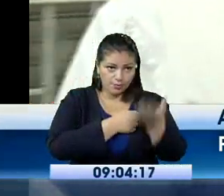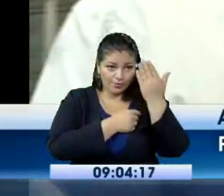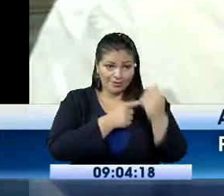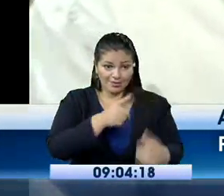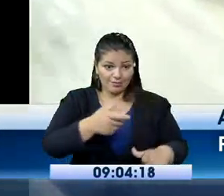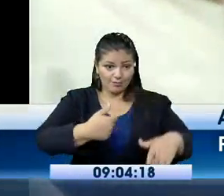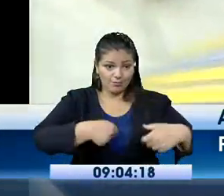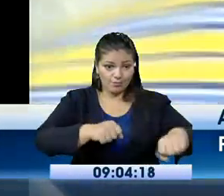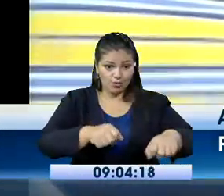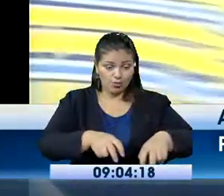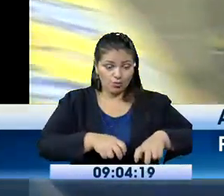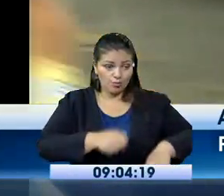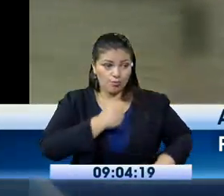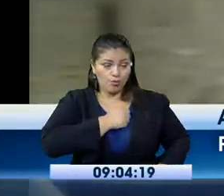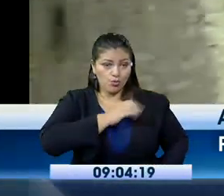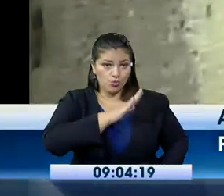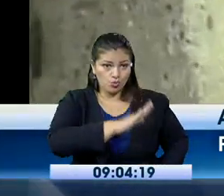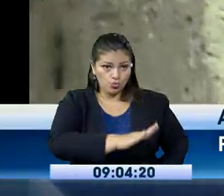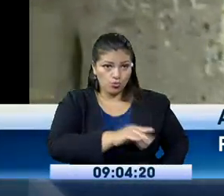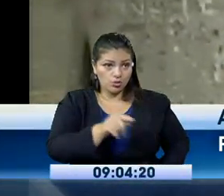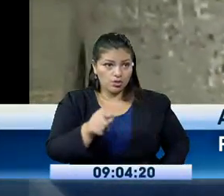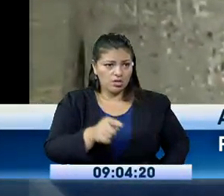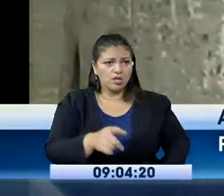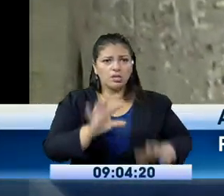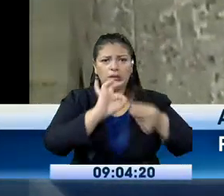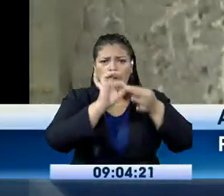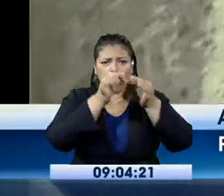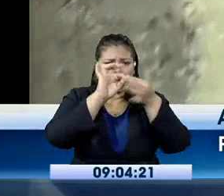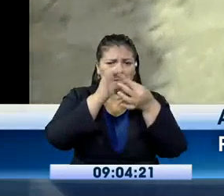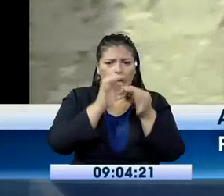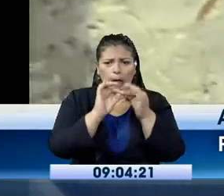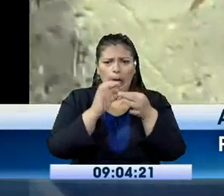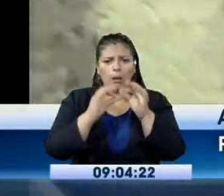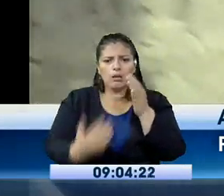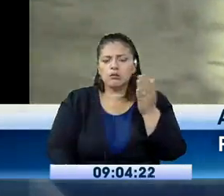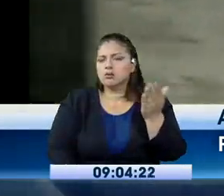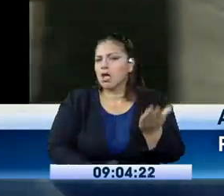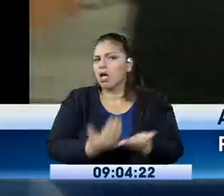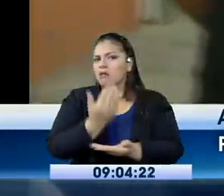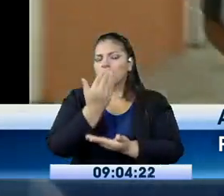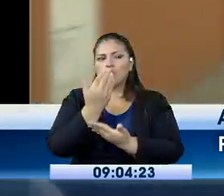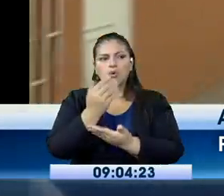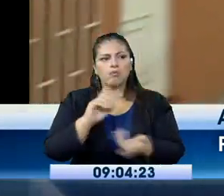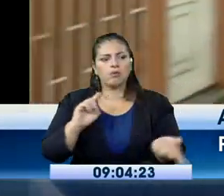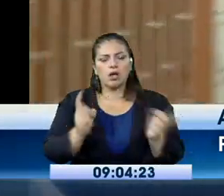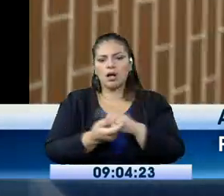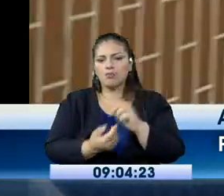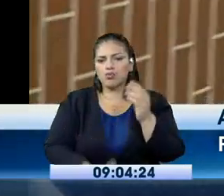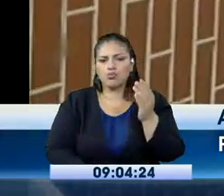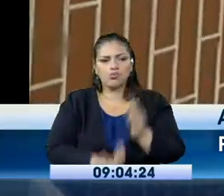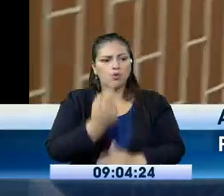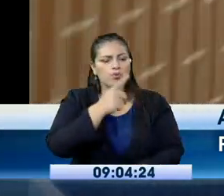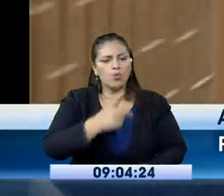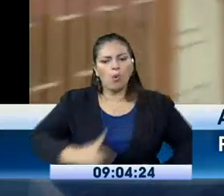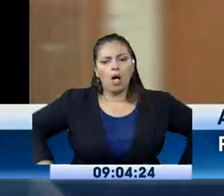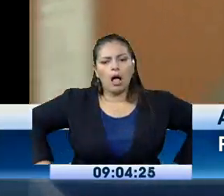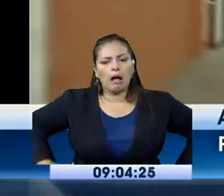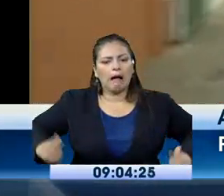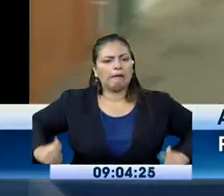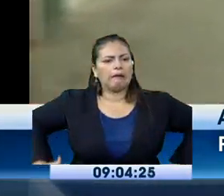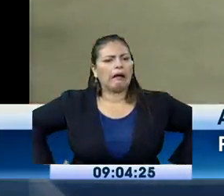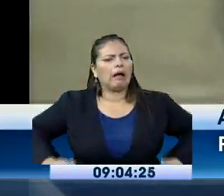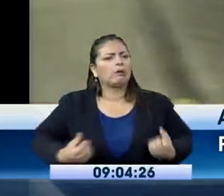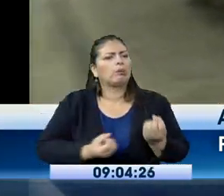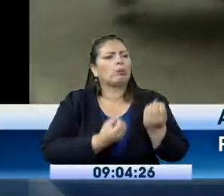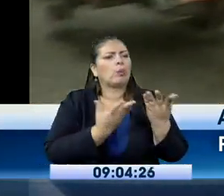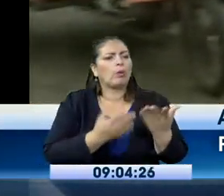motos homologadas. ¿Cuánto les cuesta cada una de esas motos homologadas a ustedes? Están por el momento al contado como 6.000 y a crédito como $11.000,